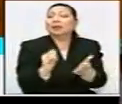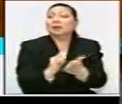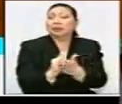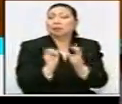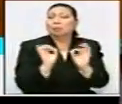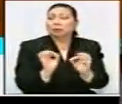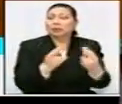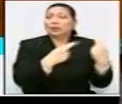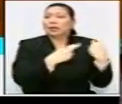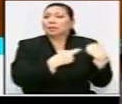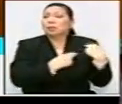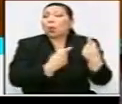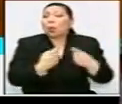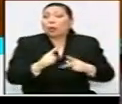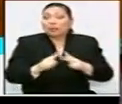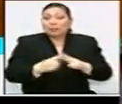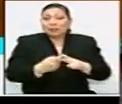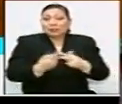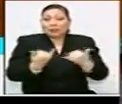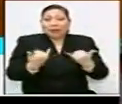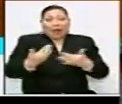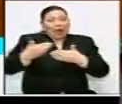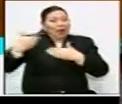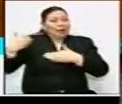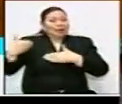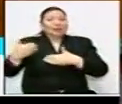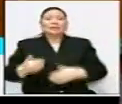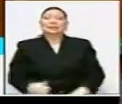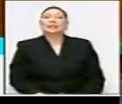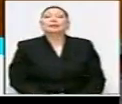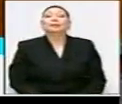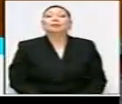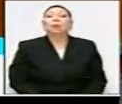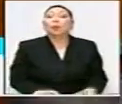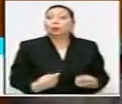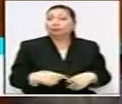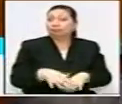hemos comprometido desde los inicios de la República. Por ello,